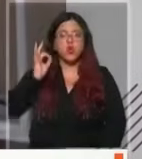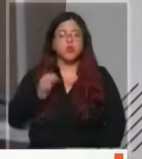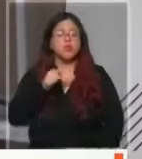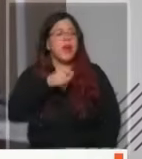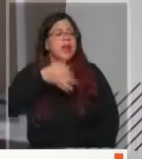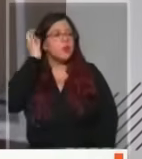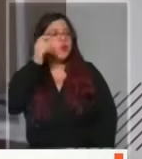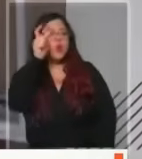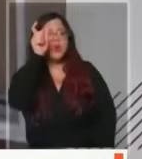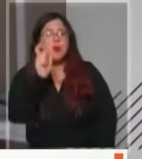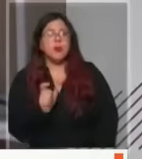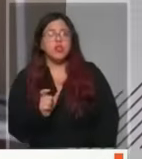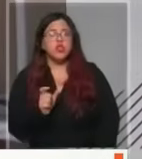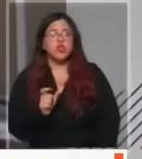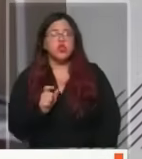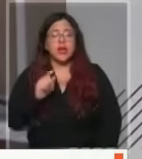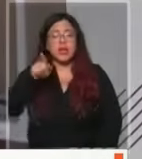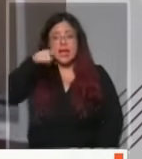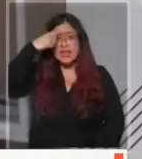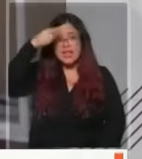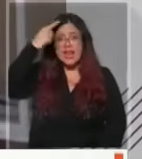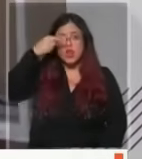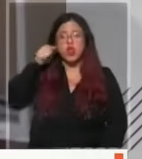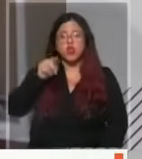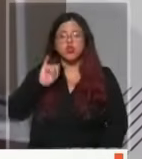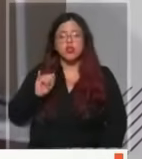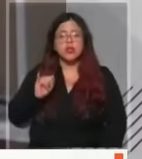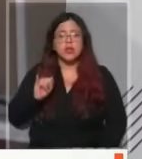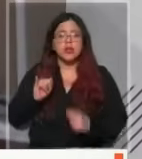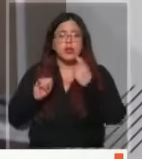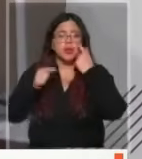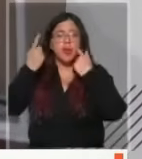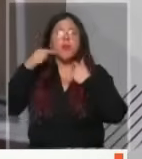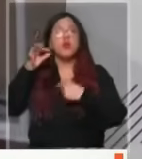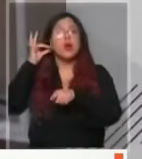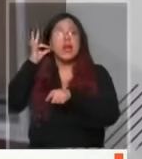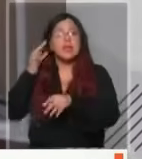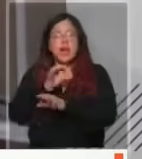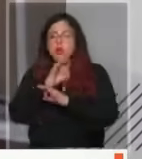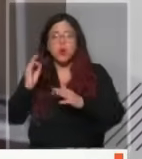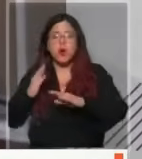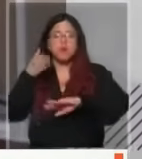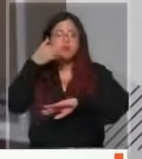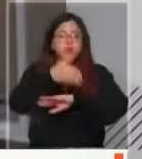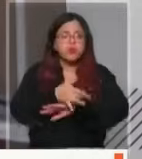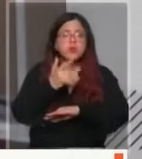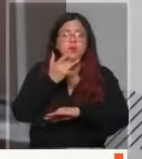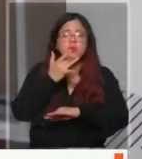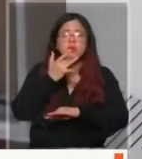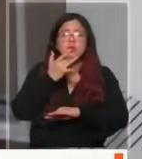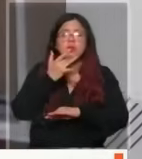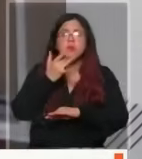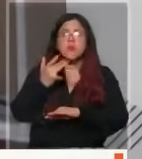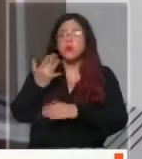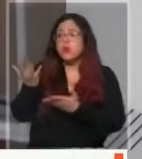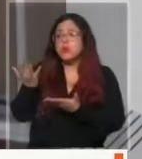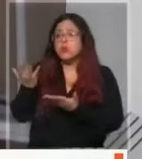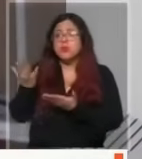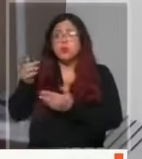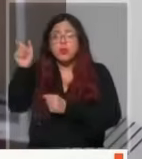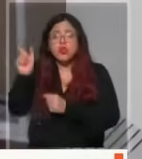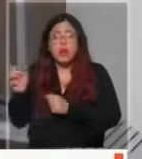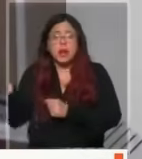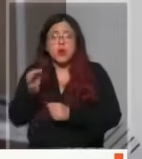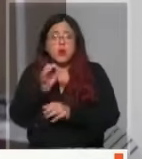una persona hasta San Antonio, en realidad sí la tenía, pero ella nunca llegó a la cita porque el señor lo interrogaron y él dice que ella nunca llegó a la cita. Ellos